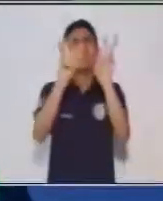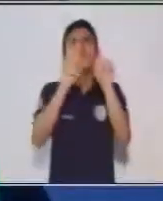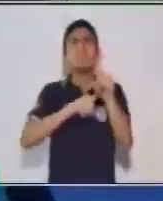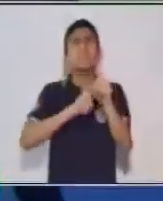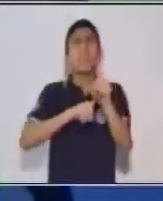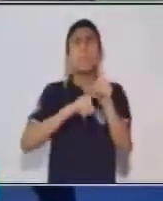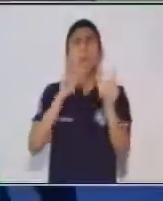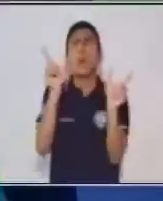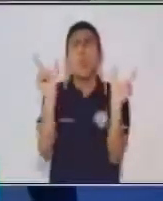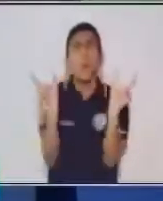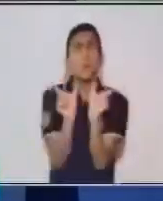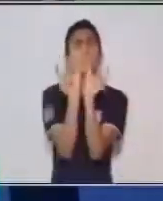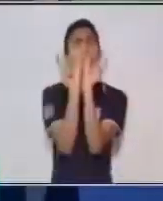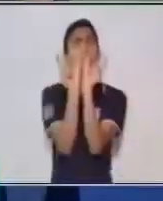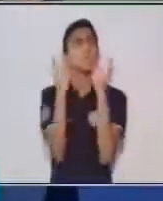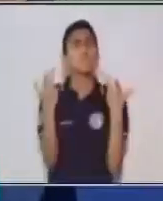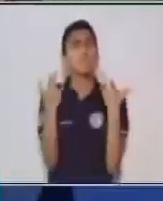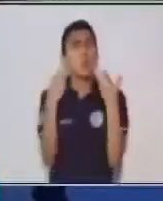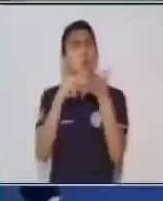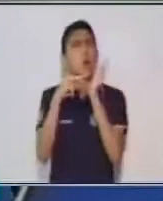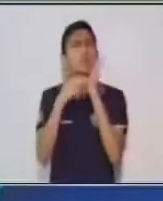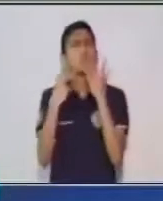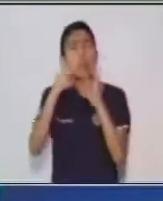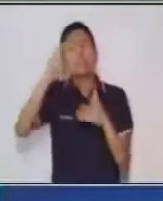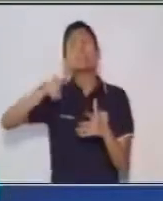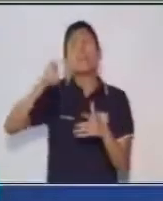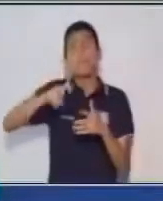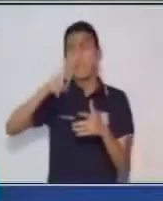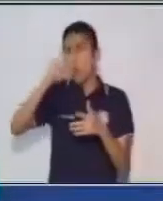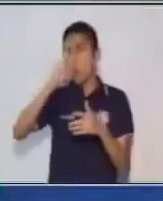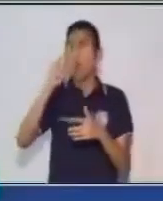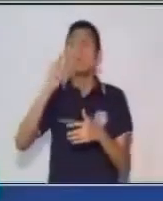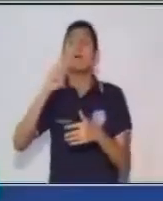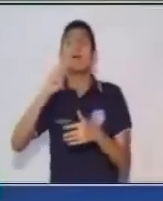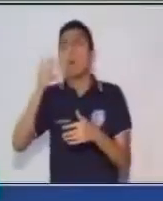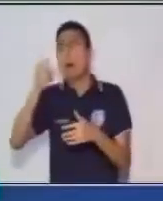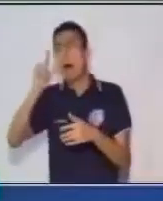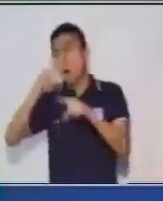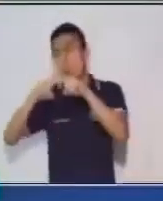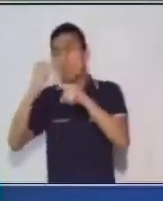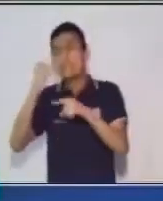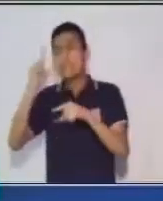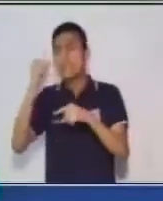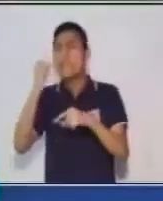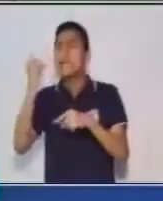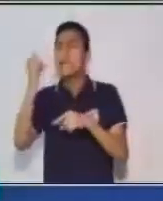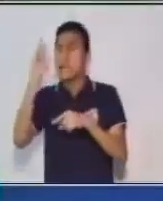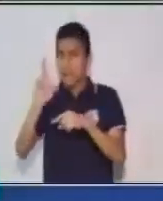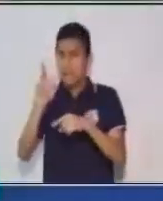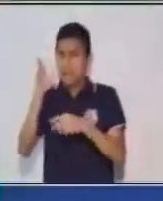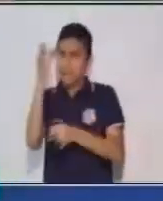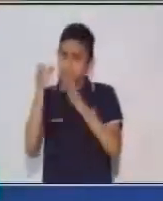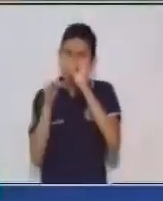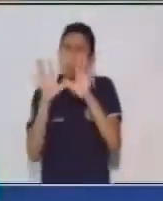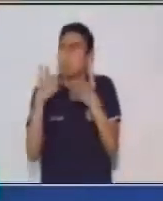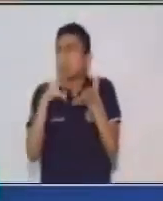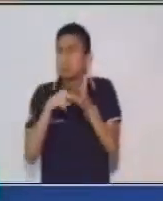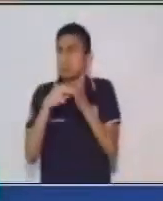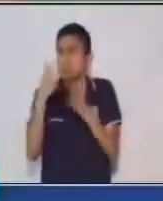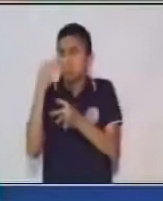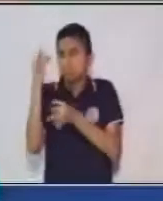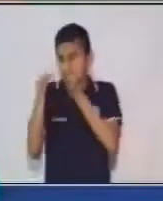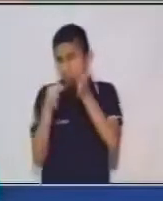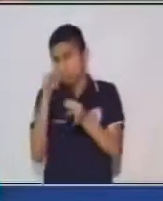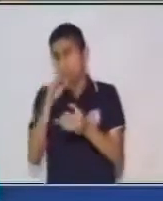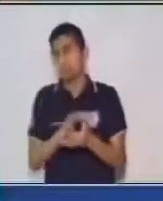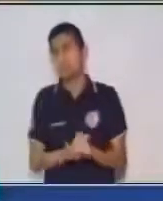compuestos? Los tiempos compuestos necesitan de un verbo auxiliar. Ya vamos a ver entonces cuál es ese verbo